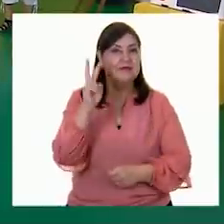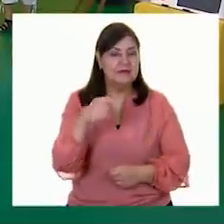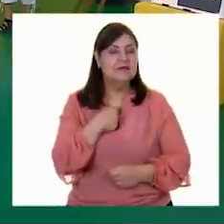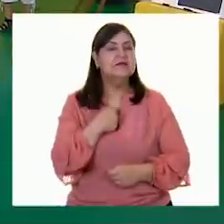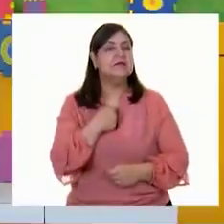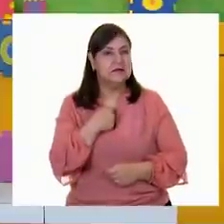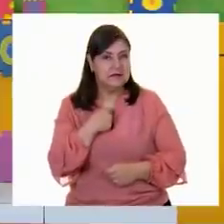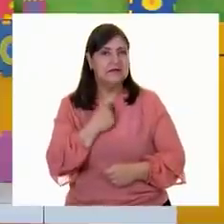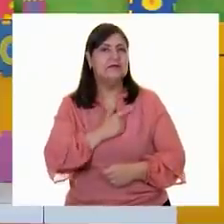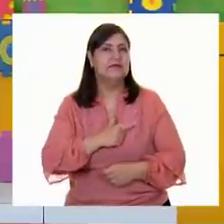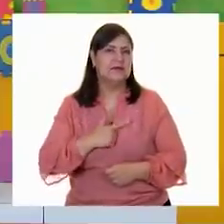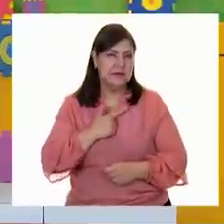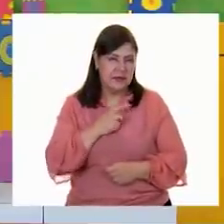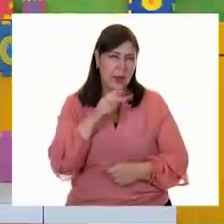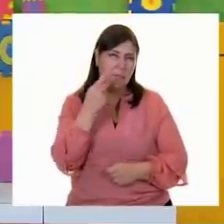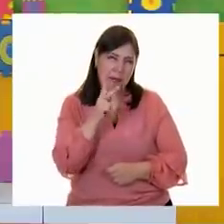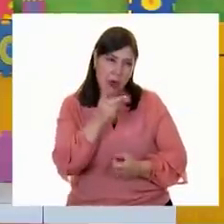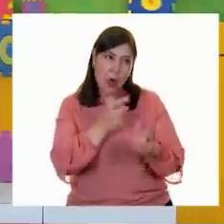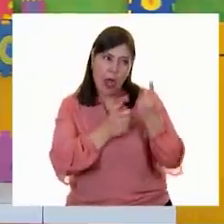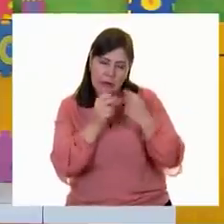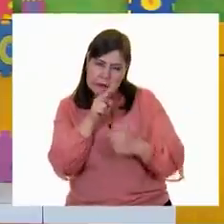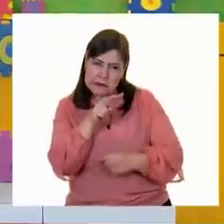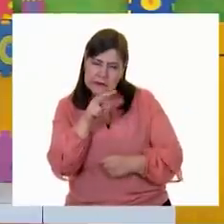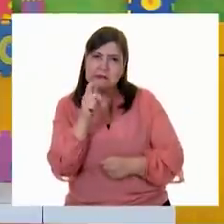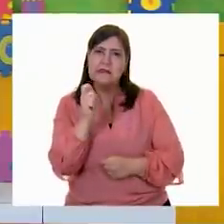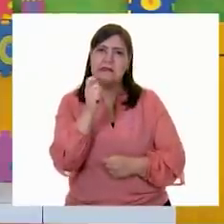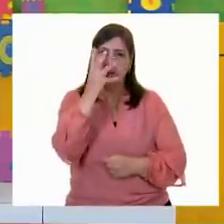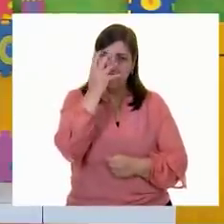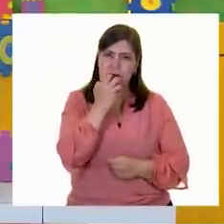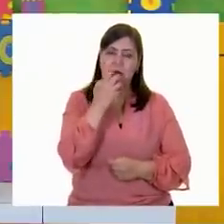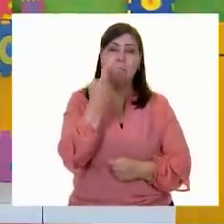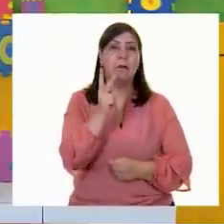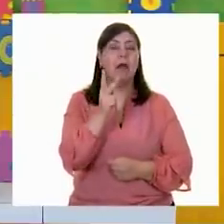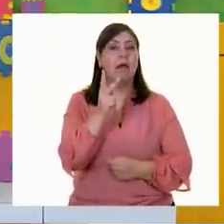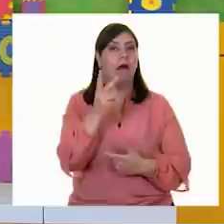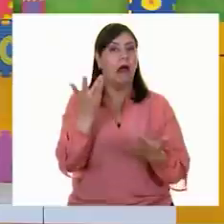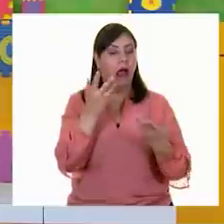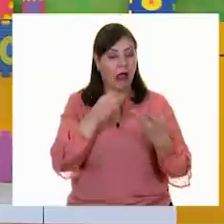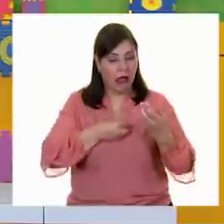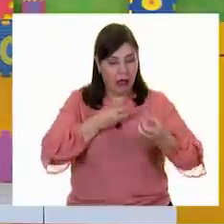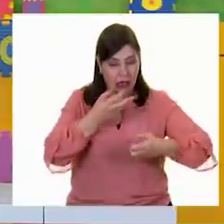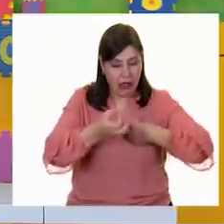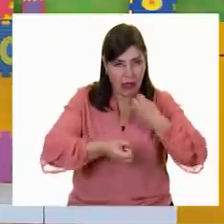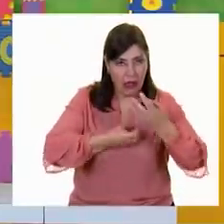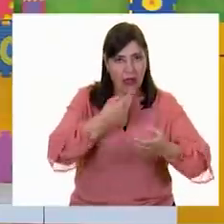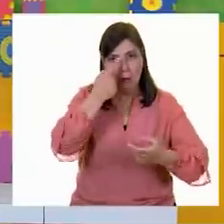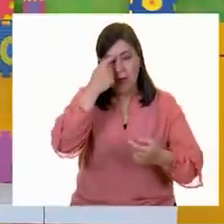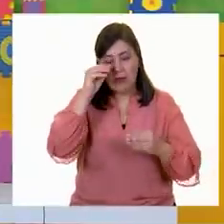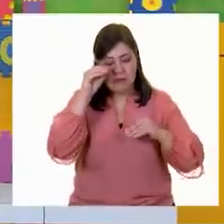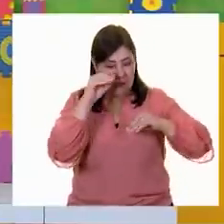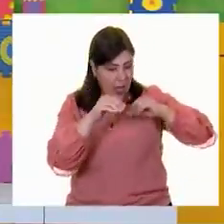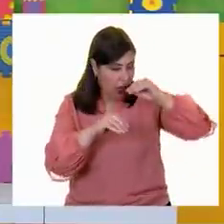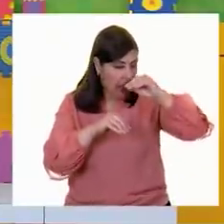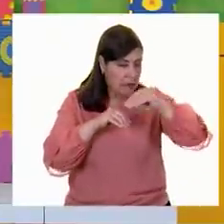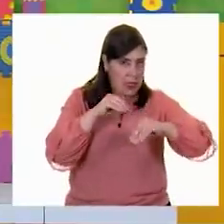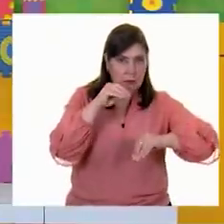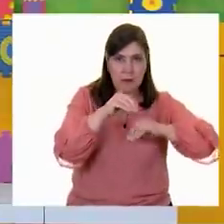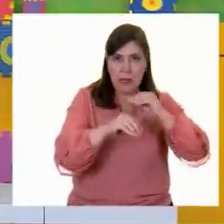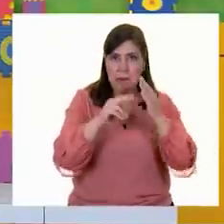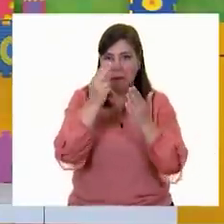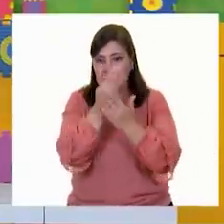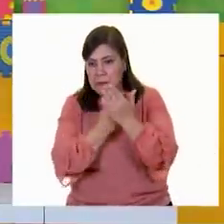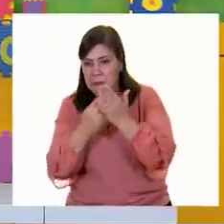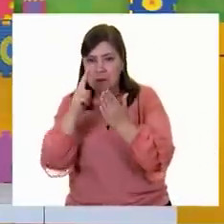muchísimo, aunque algunas sí me dieron tristeza, pero me sorprendió cómo generaron tanta creatividad en sus producciones